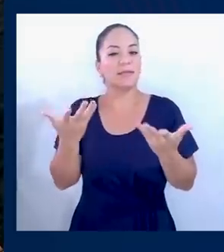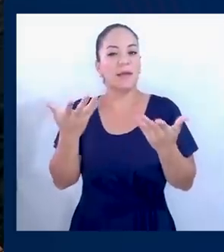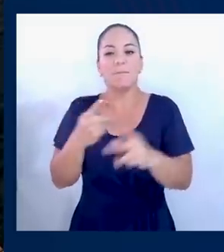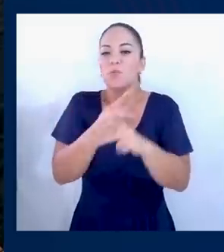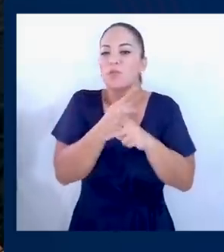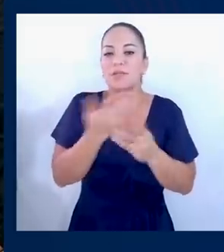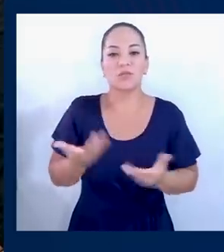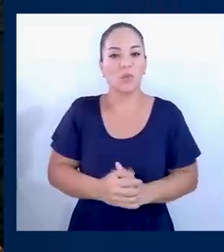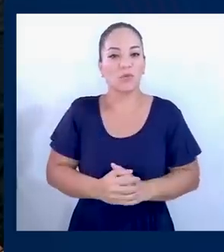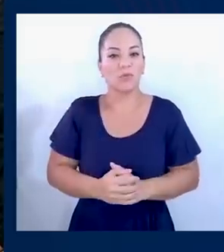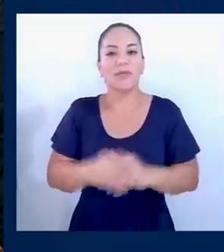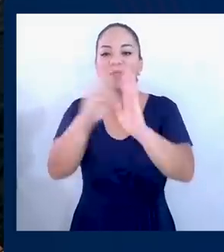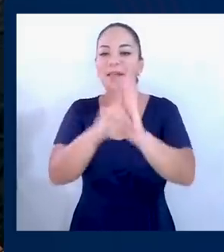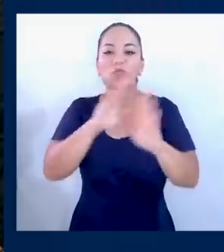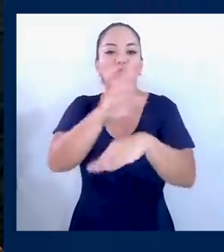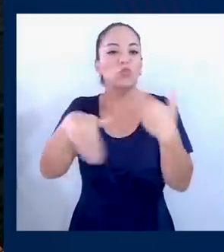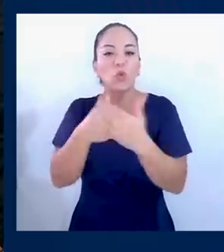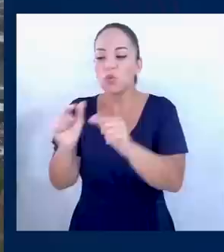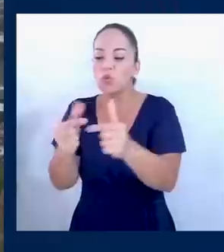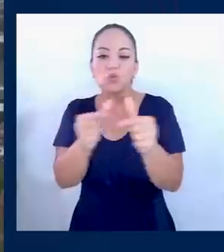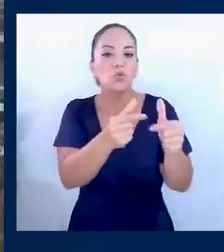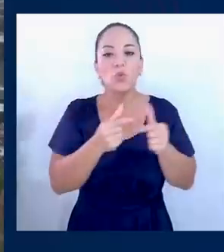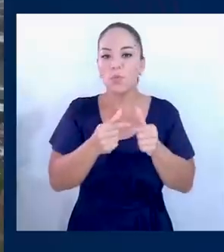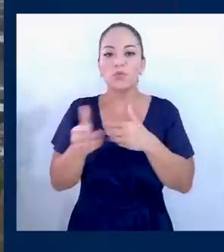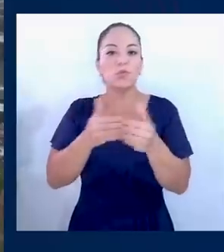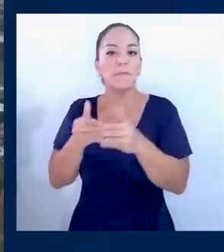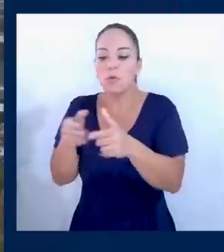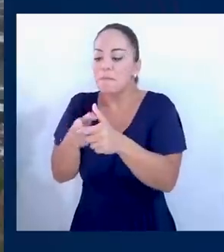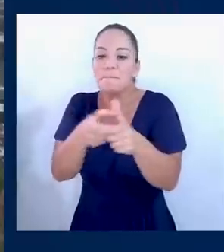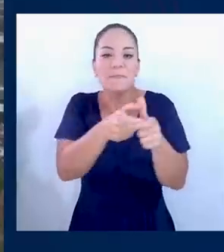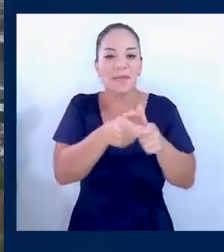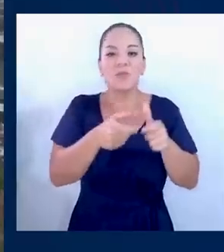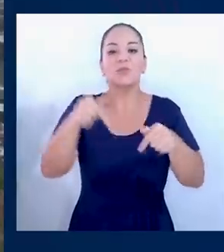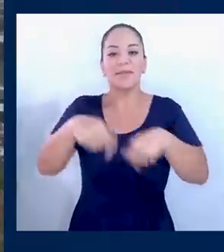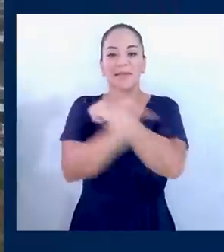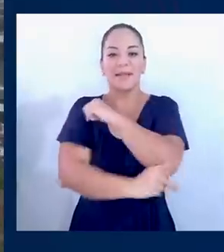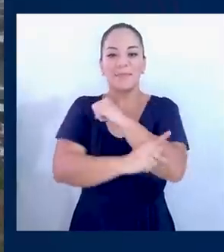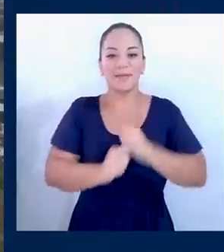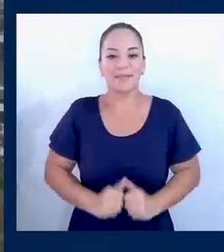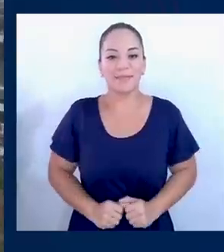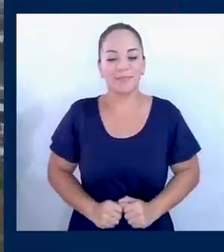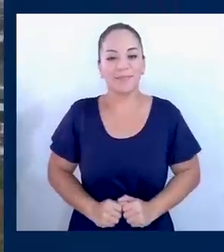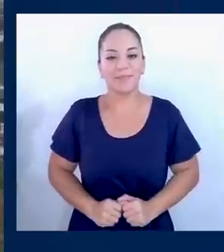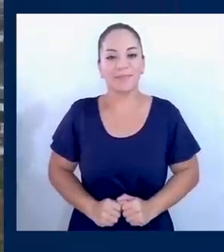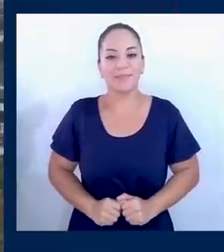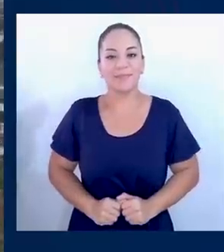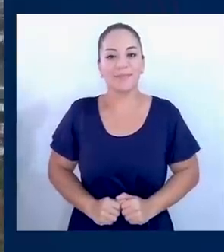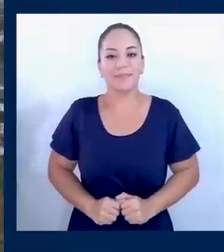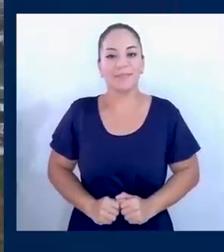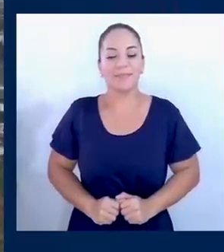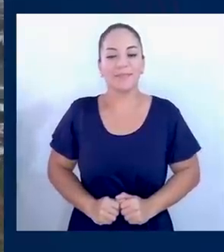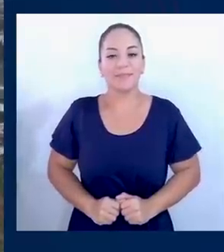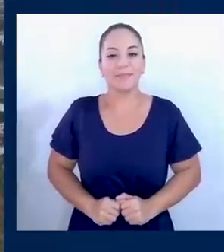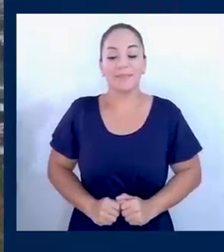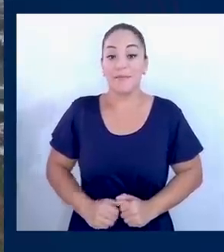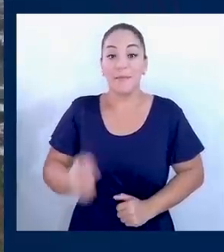derechos de todos los grupos, por más pequeños que haya en este país. Además, en un mundo